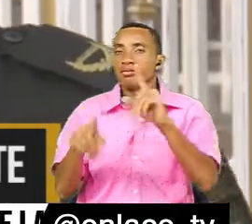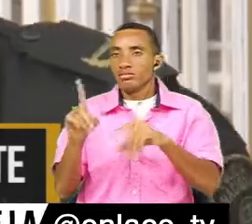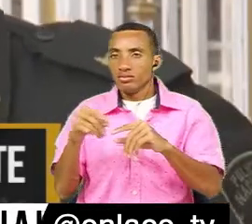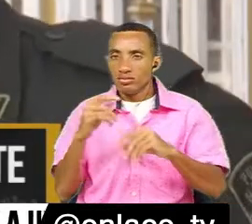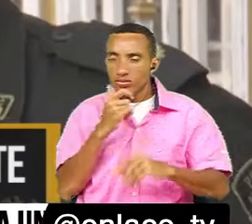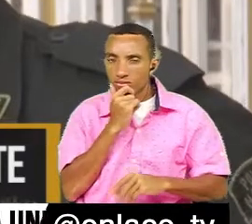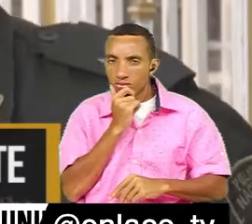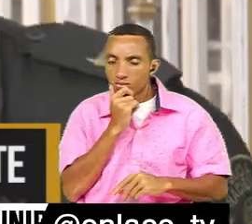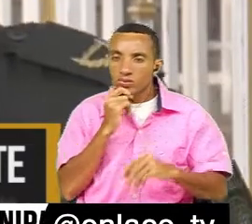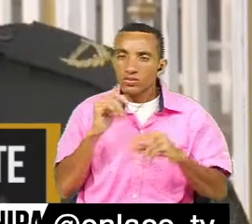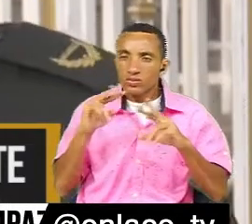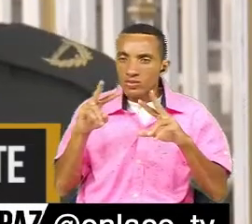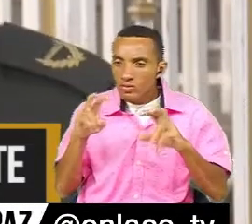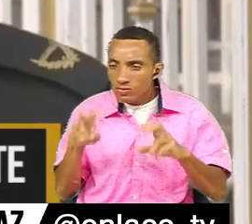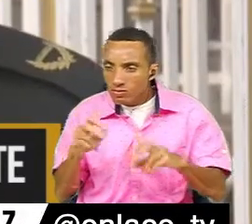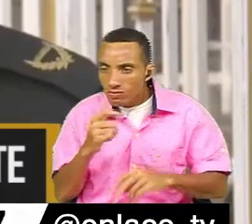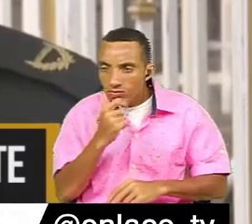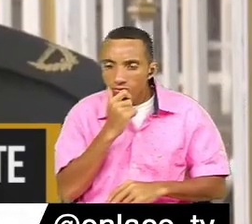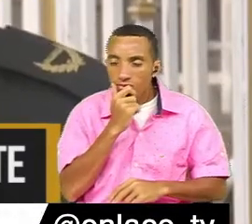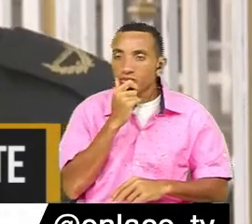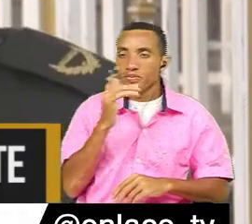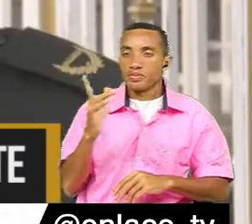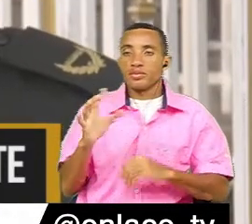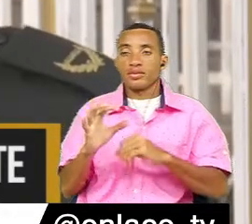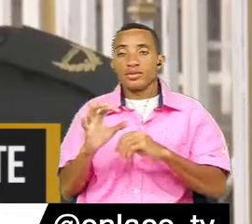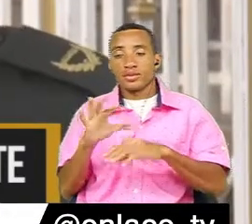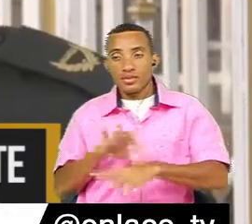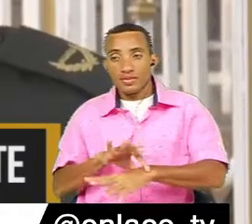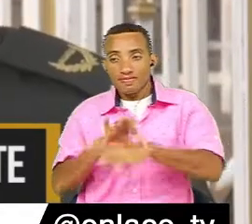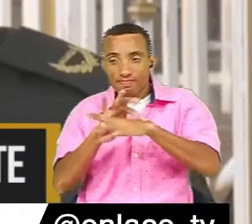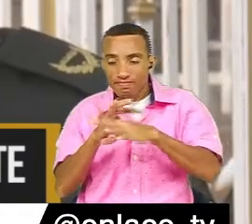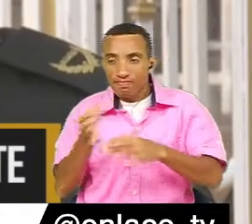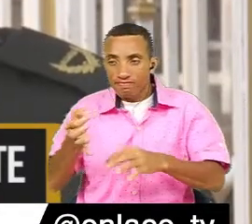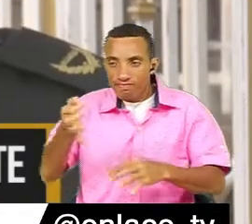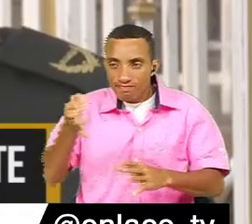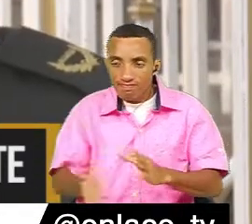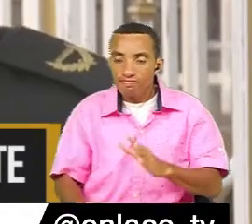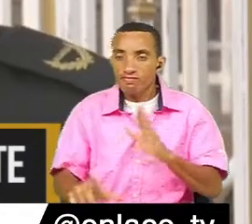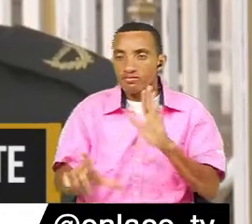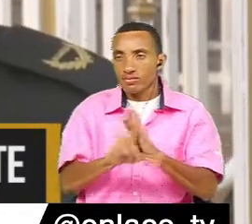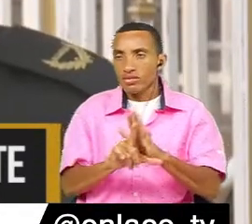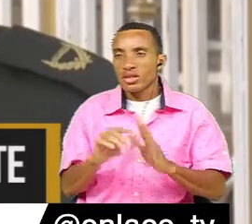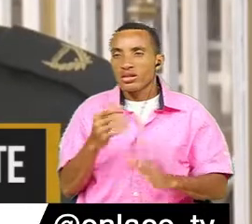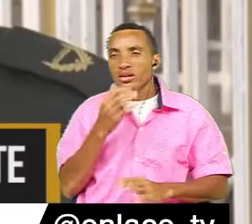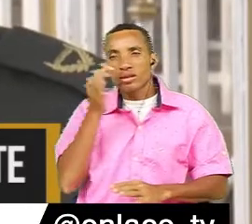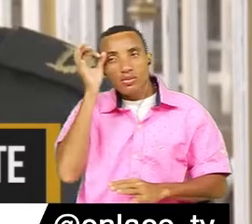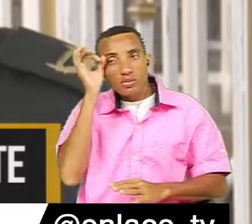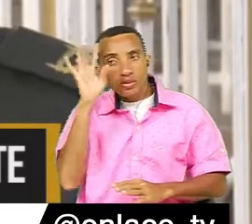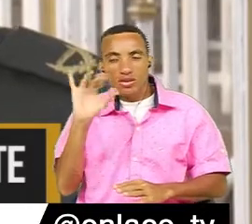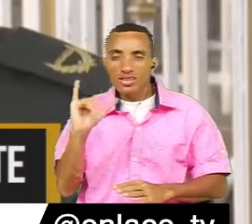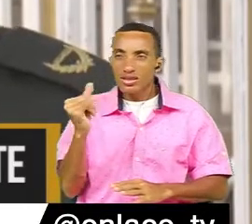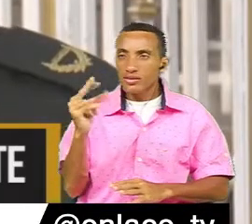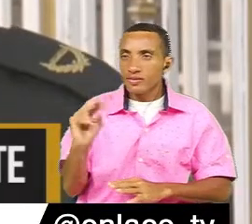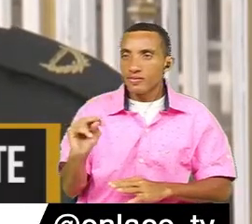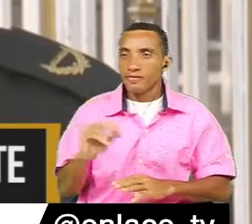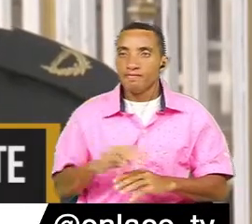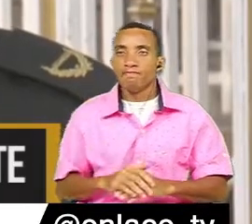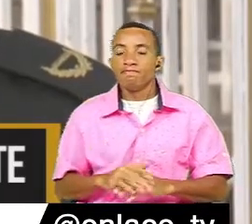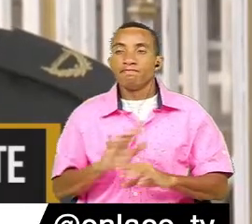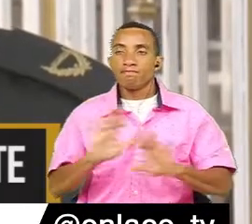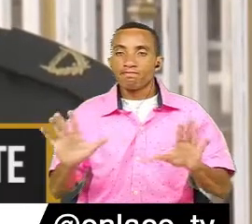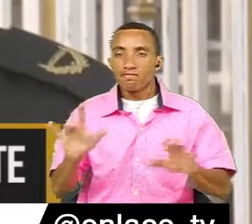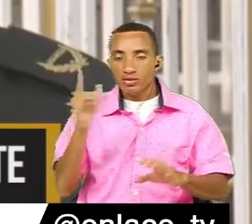un dictamen médico-legal, para poder determinar si hubo o no, o por el contrario estamos ante una situación de